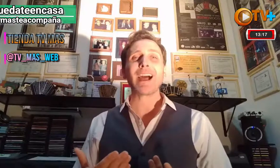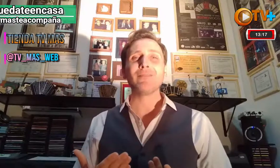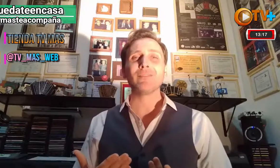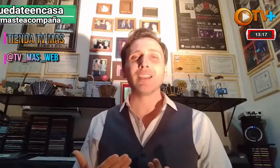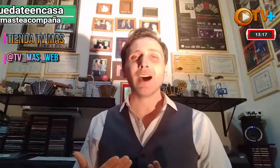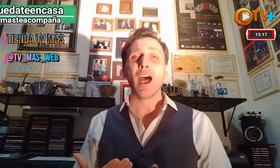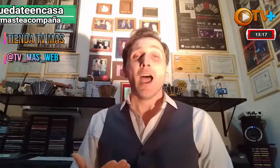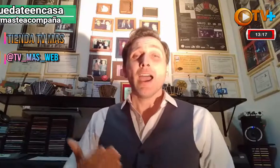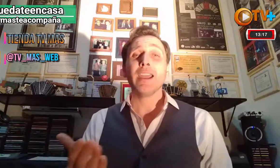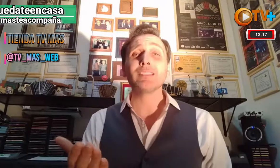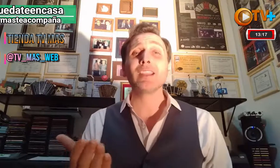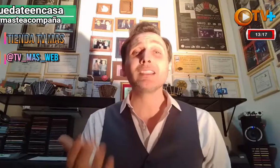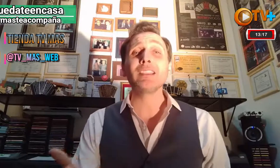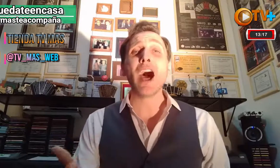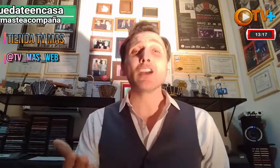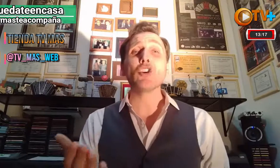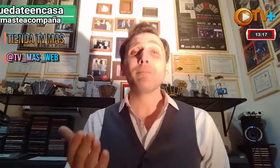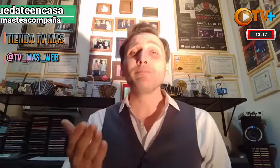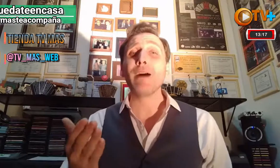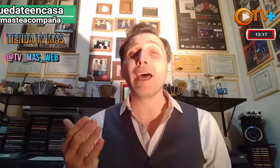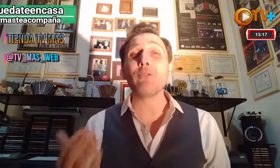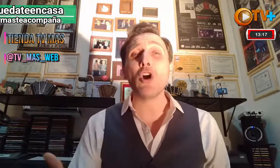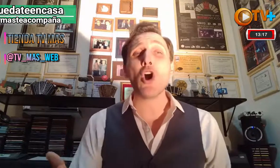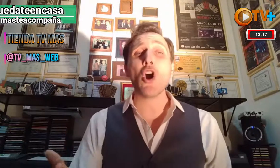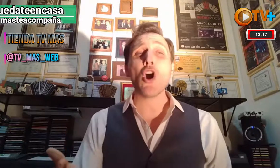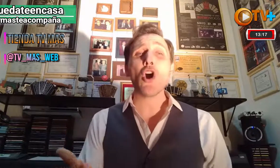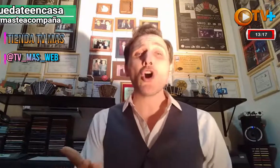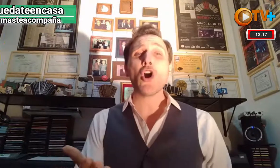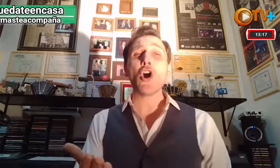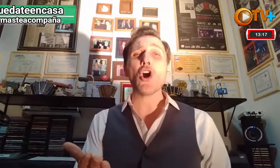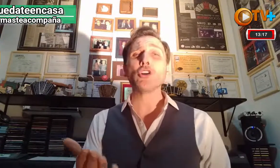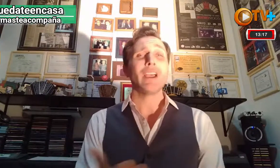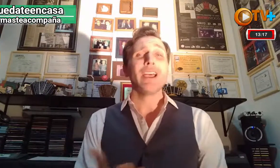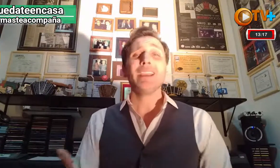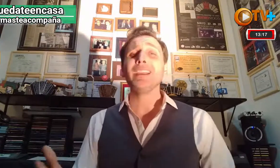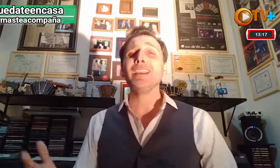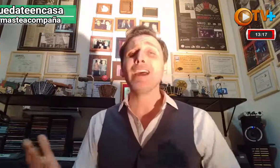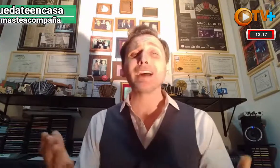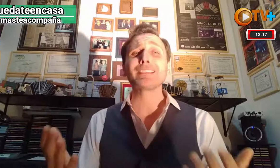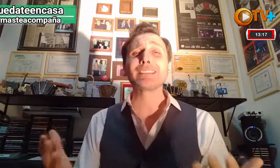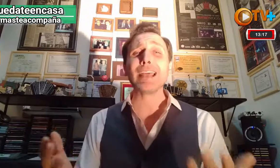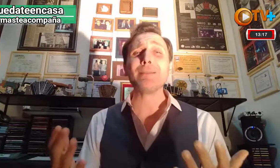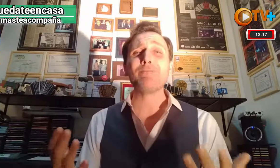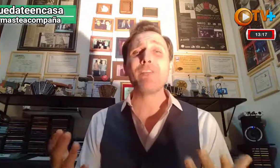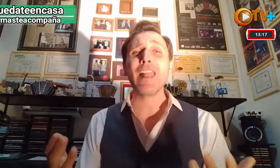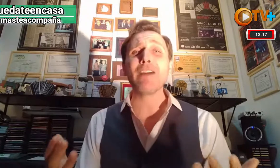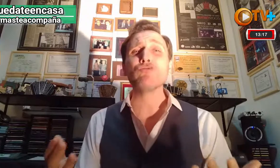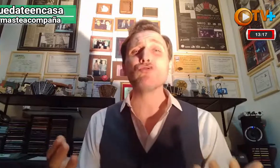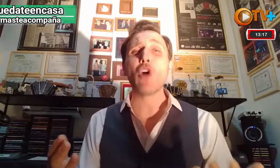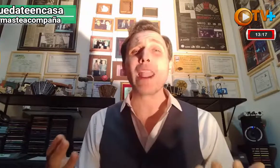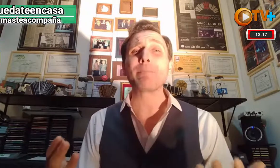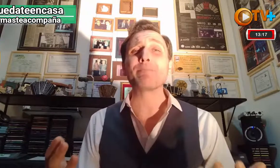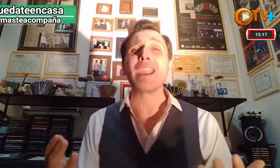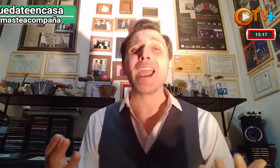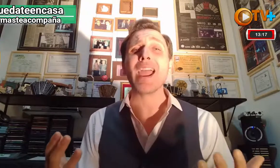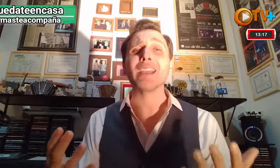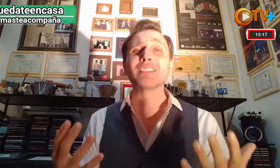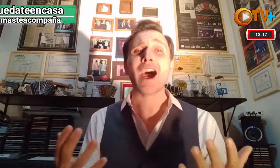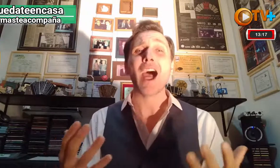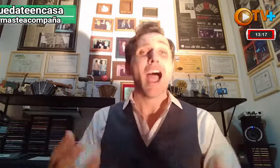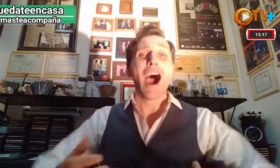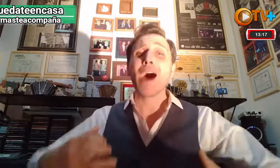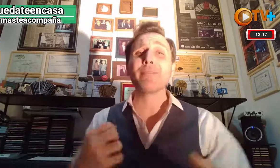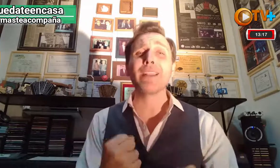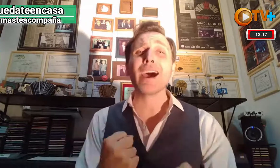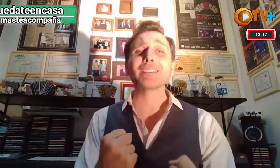mi garganta este tango para vos, irás temblando la